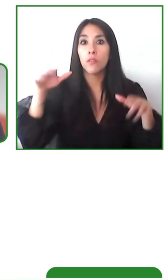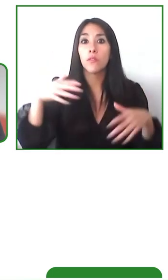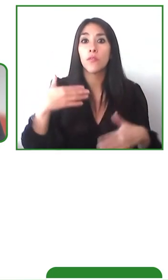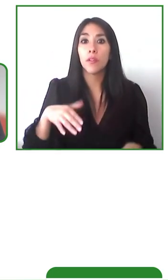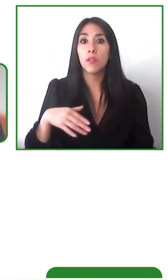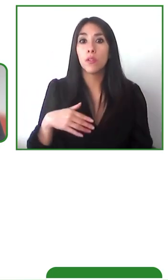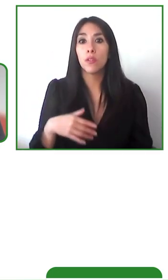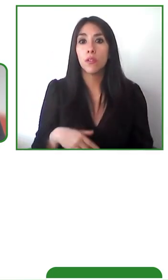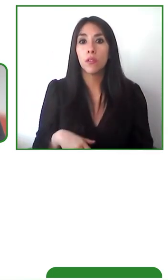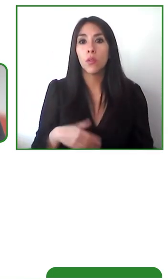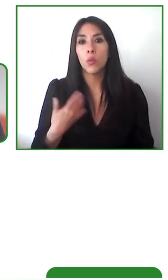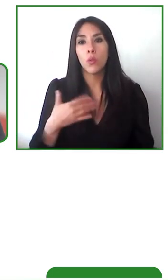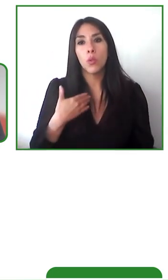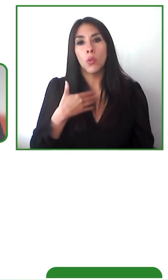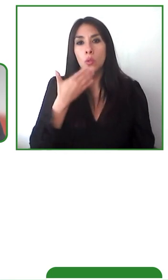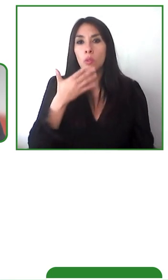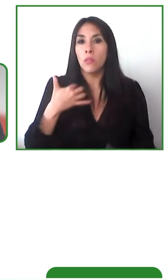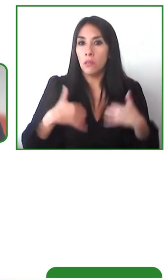la solución.